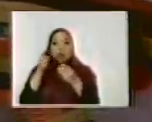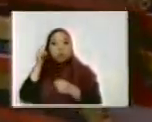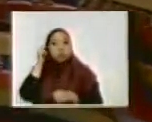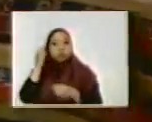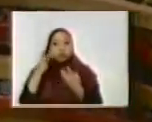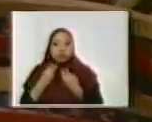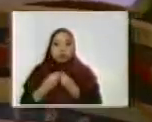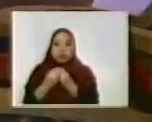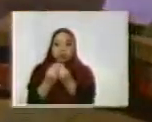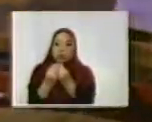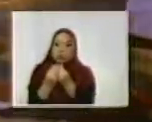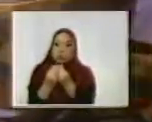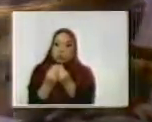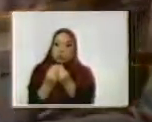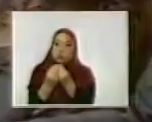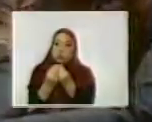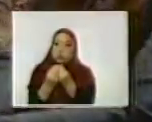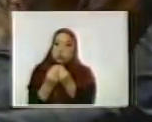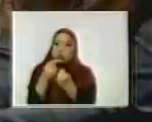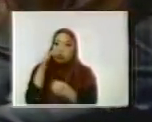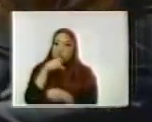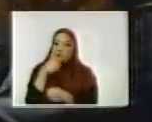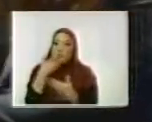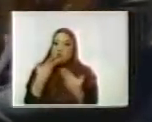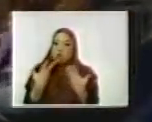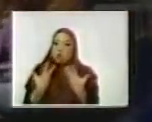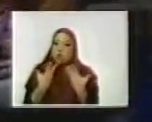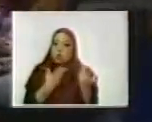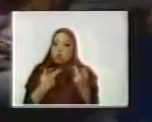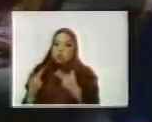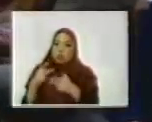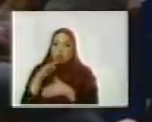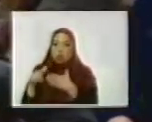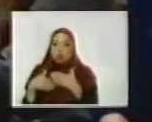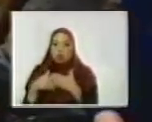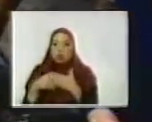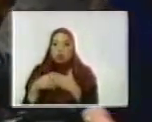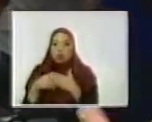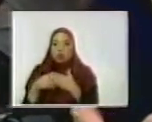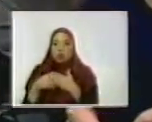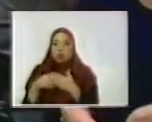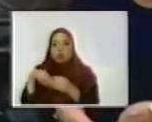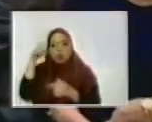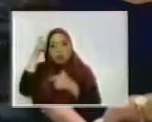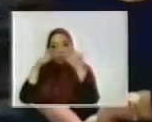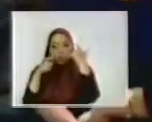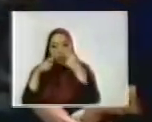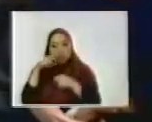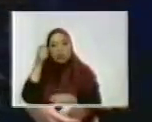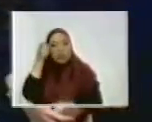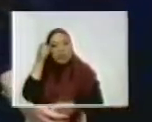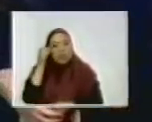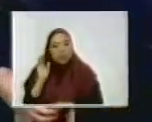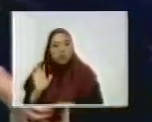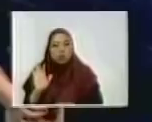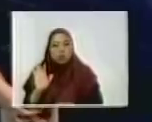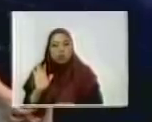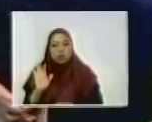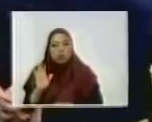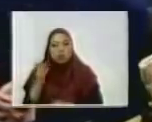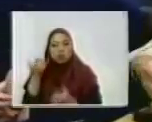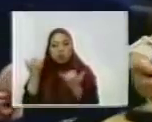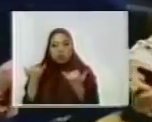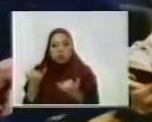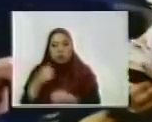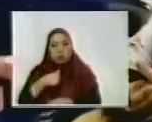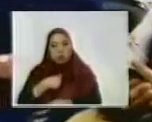al final estaba para el prólogo del comandante Chávez. Y casualmente, estando